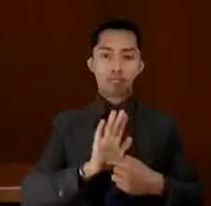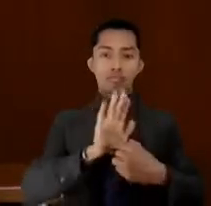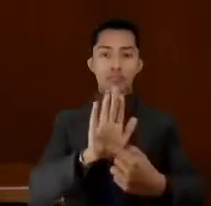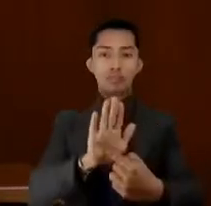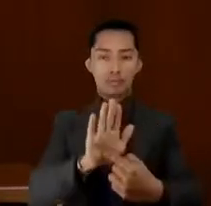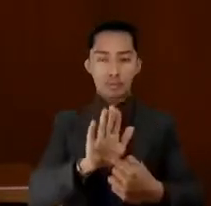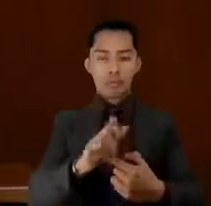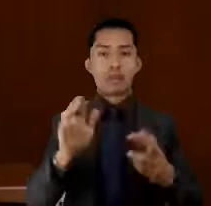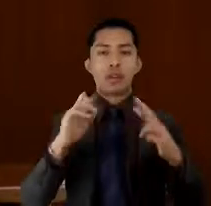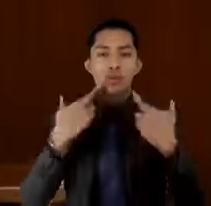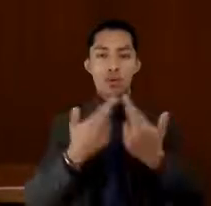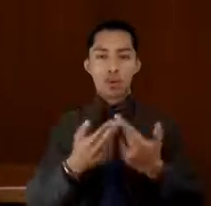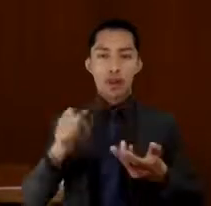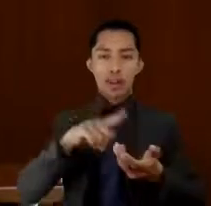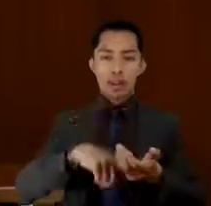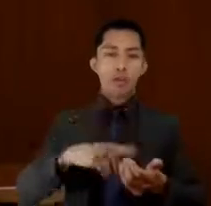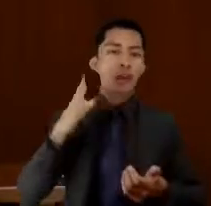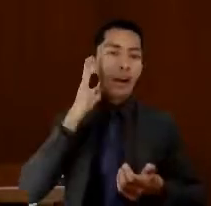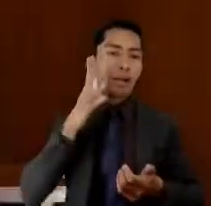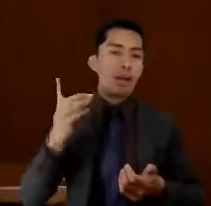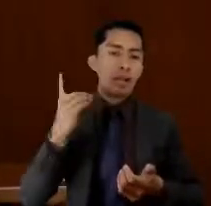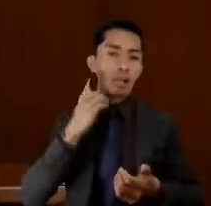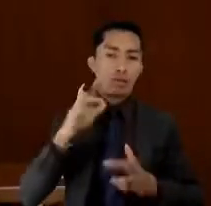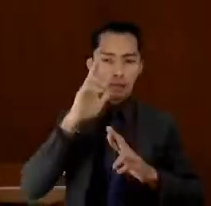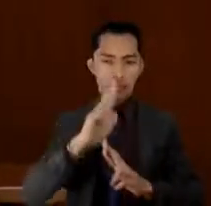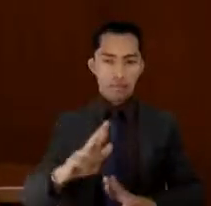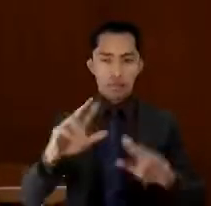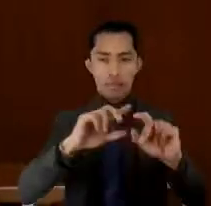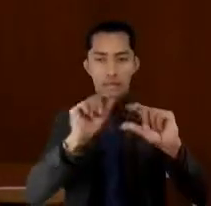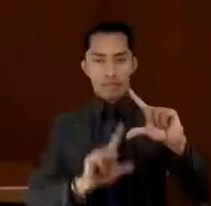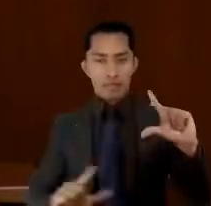Salón de sesiones de la Cámara de Diputados del Honorable Congreso de la